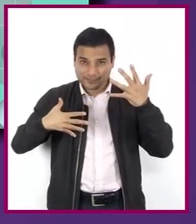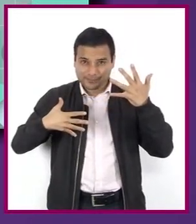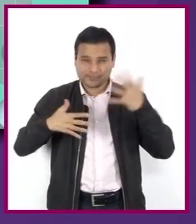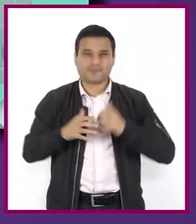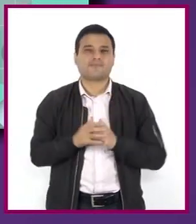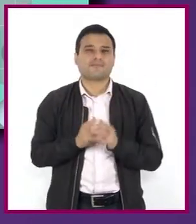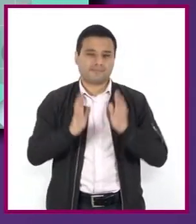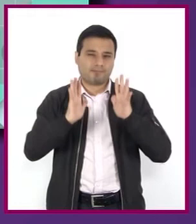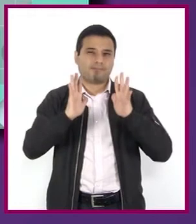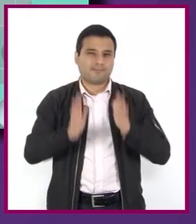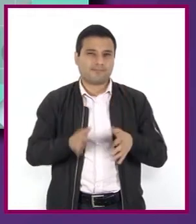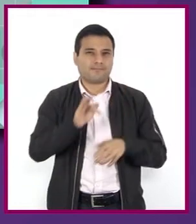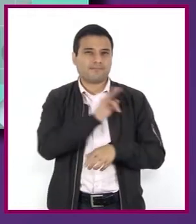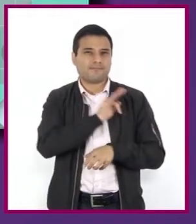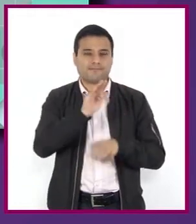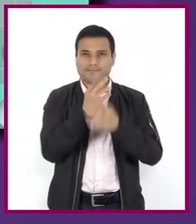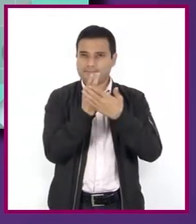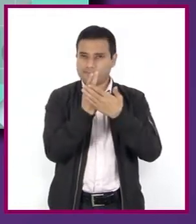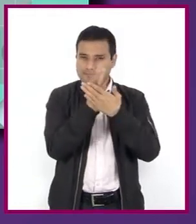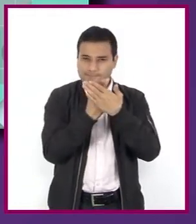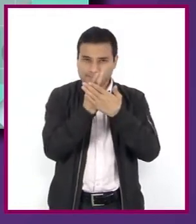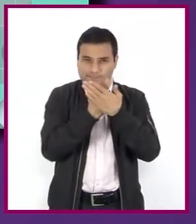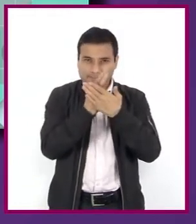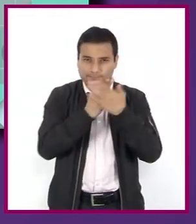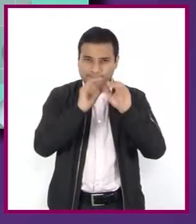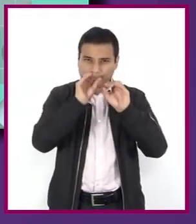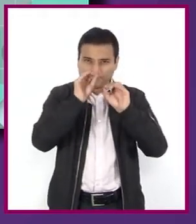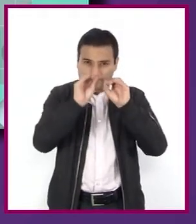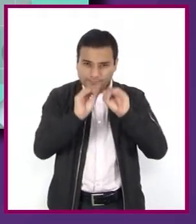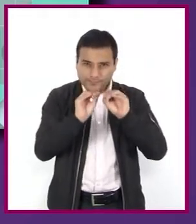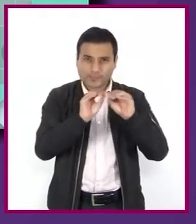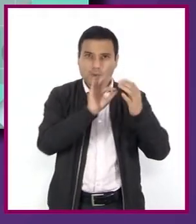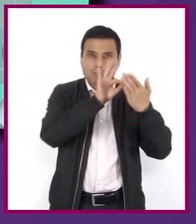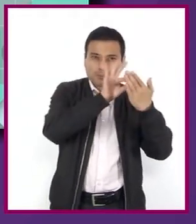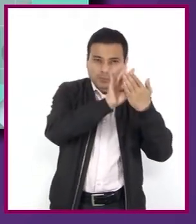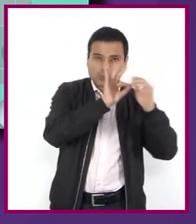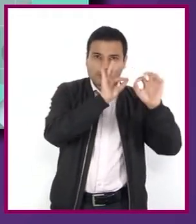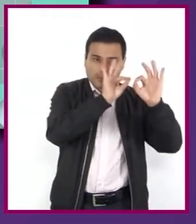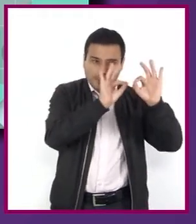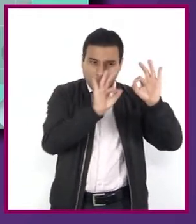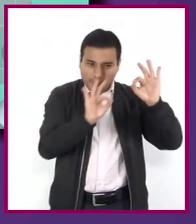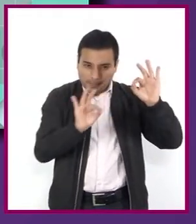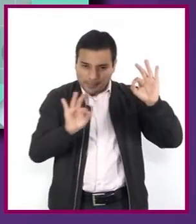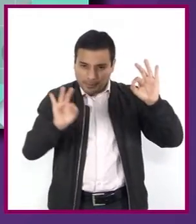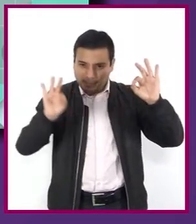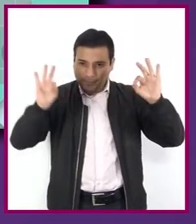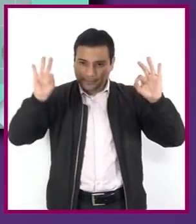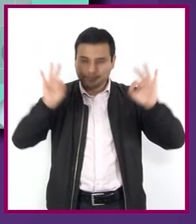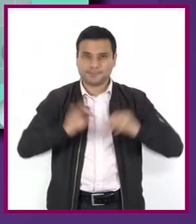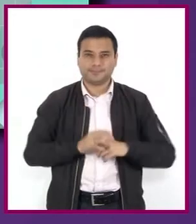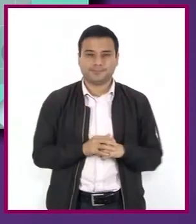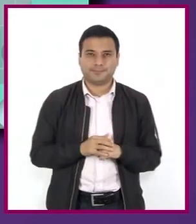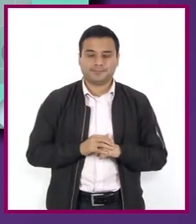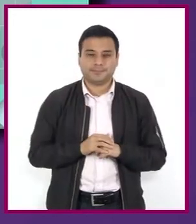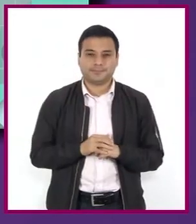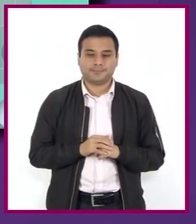posible trazar la gráfica que representa a la expresión cuadrática x cuadrada menos 4.